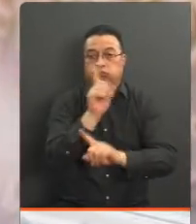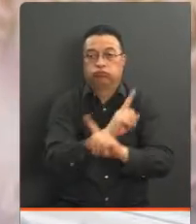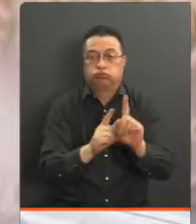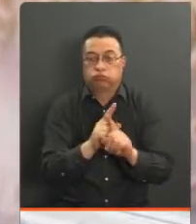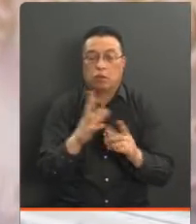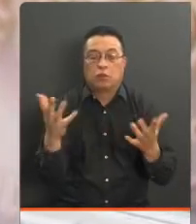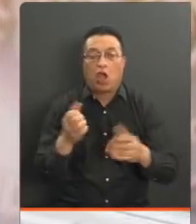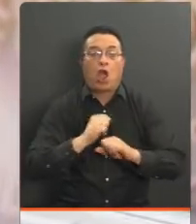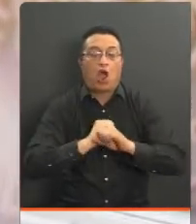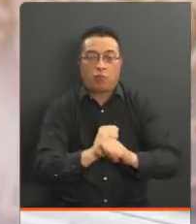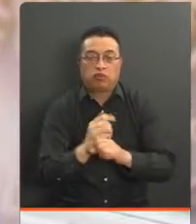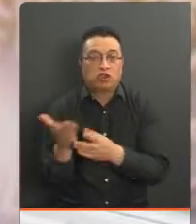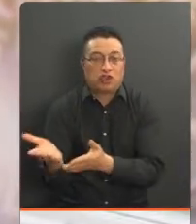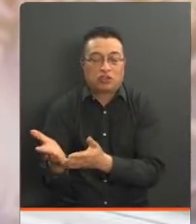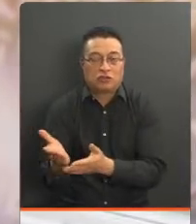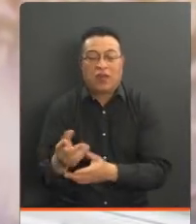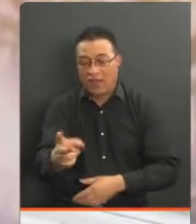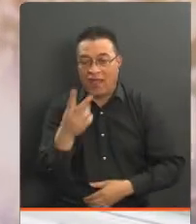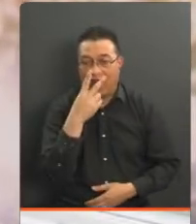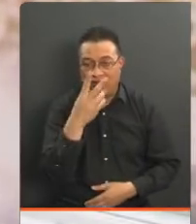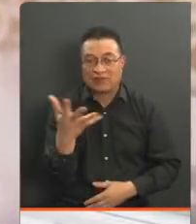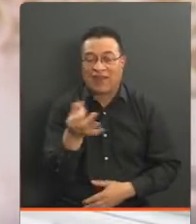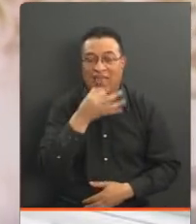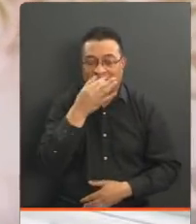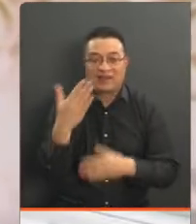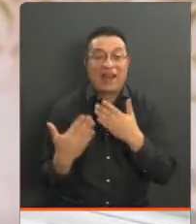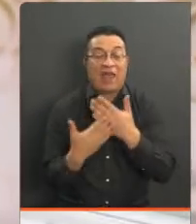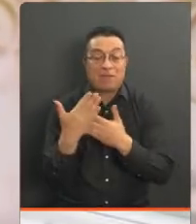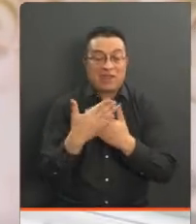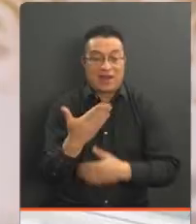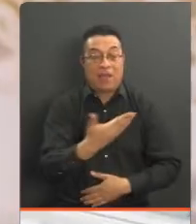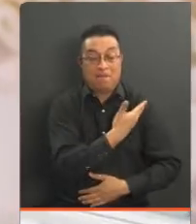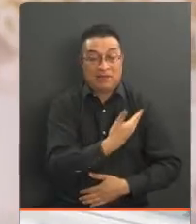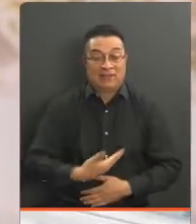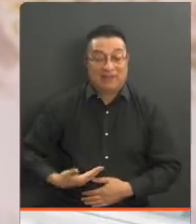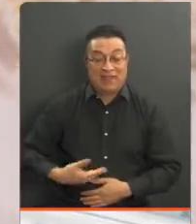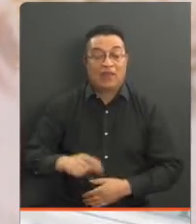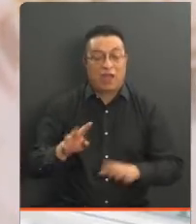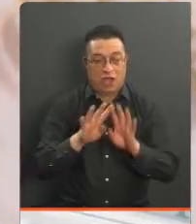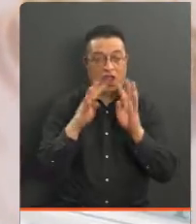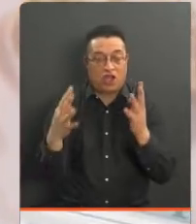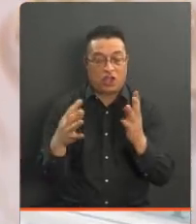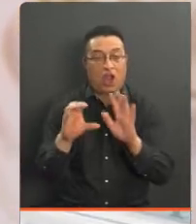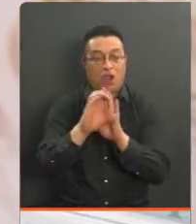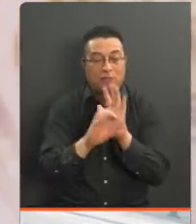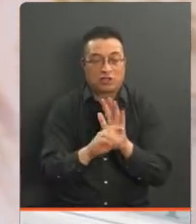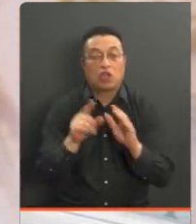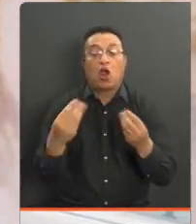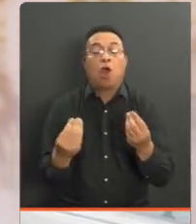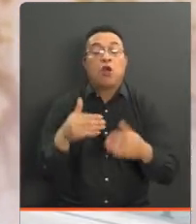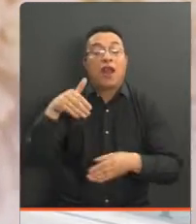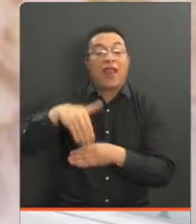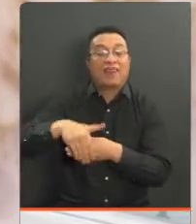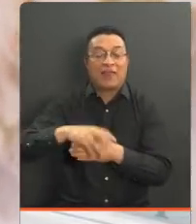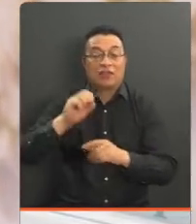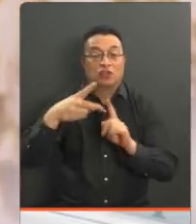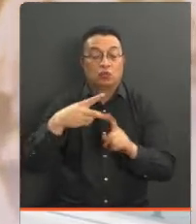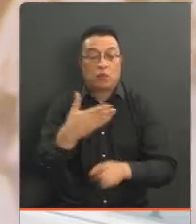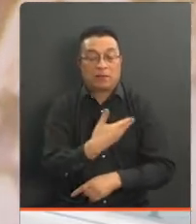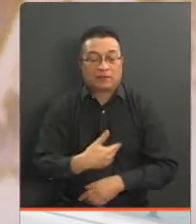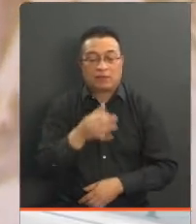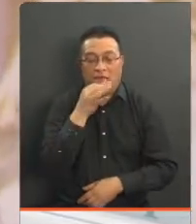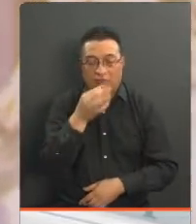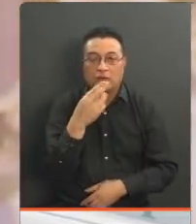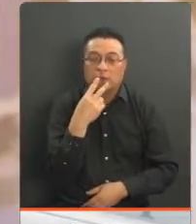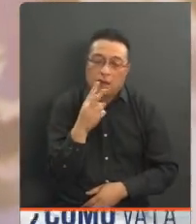por la oposición. Te invito a revisar lo que decía en la mañana la presidenta de la convención y cómo durante la tarde el vicepresidente tuvo que salir a corregir